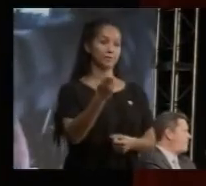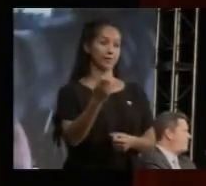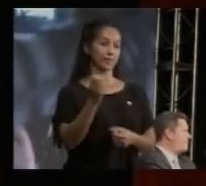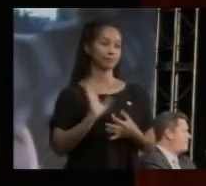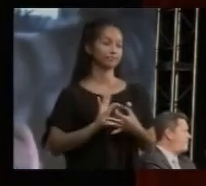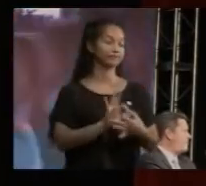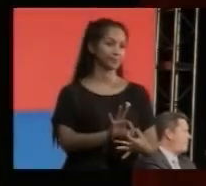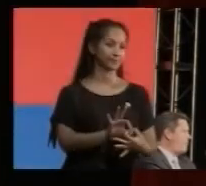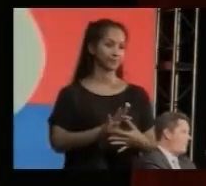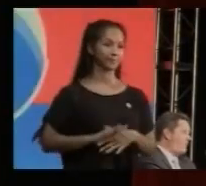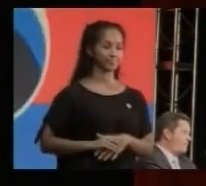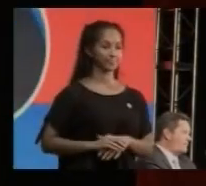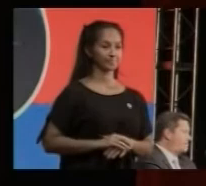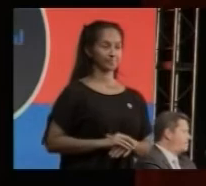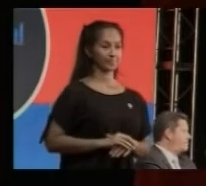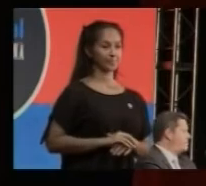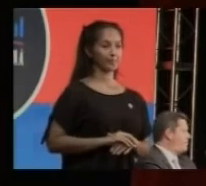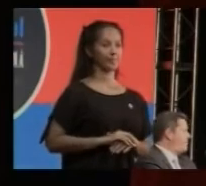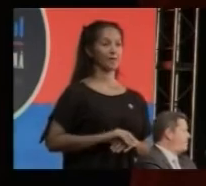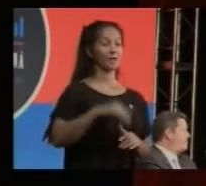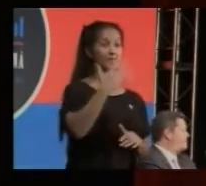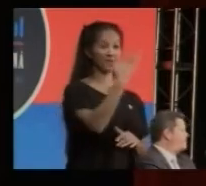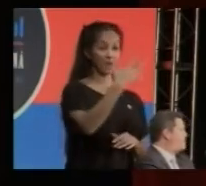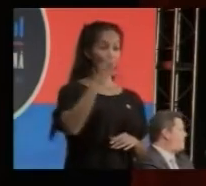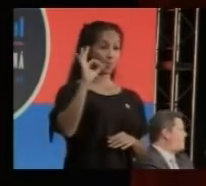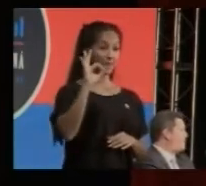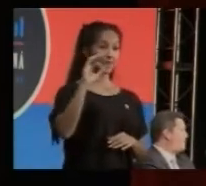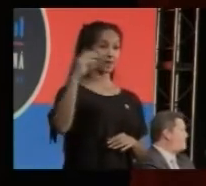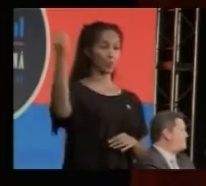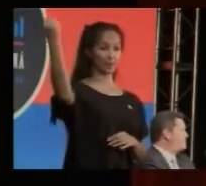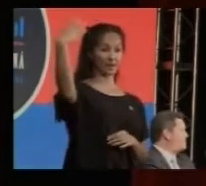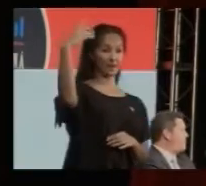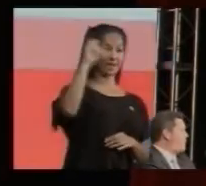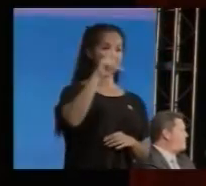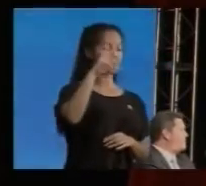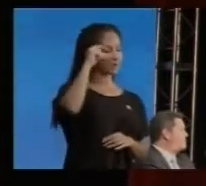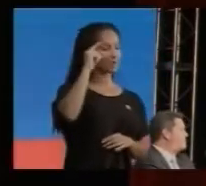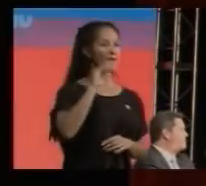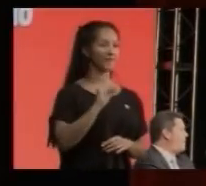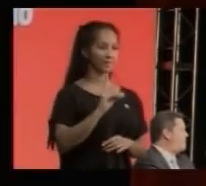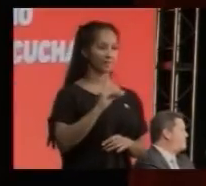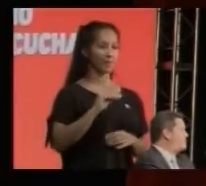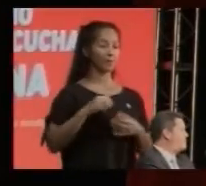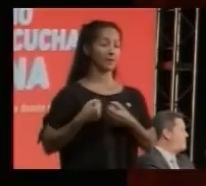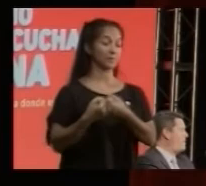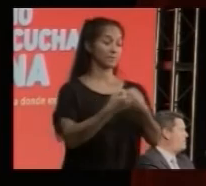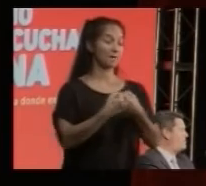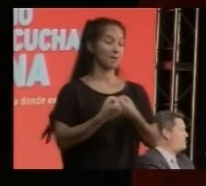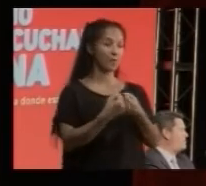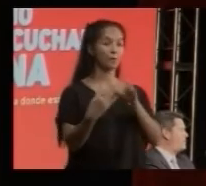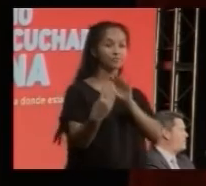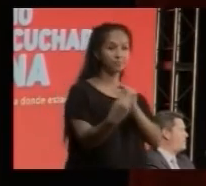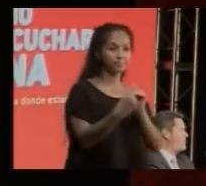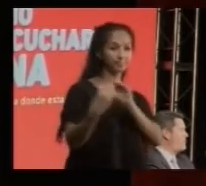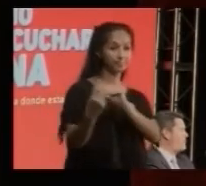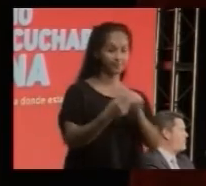entregar de las primeras 5.000 luminarias LED, y estamos en un proceso de leasing con el Banco Nación por más de 100